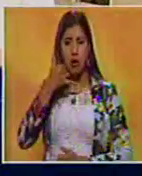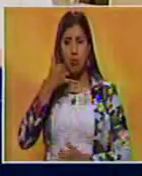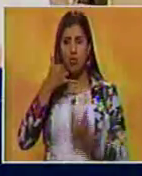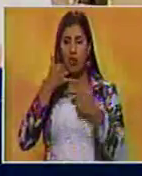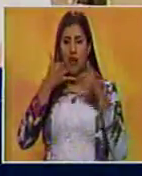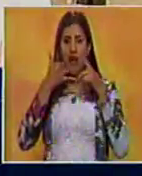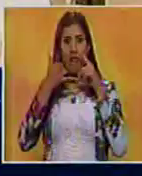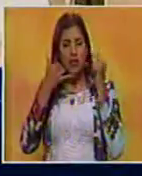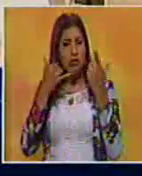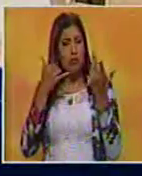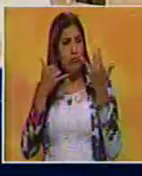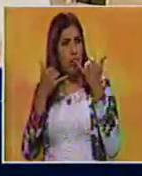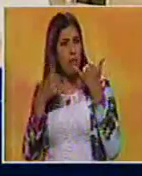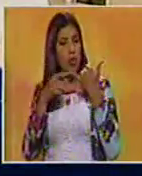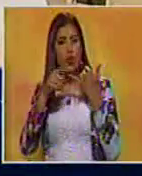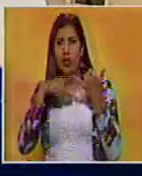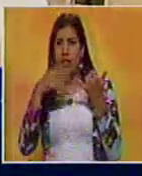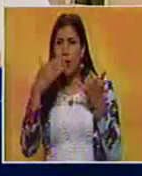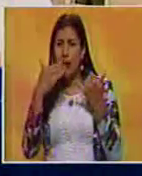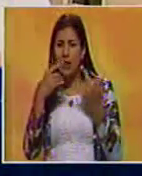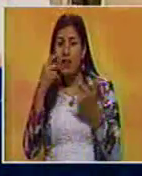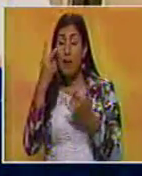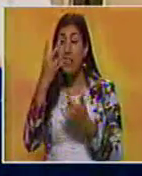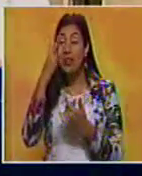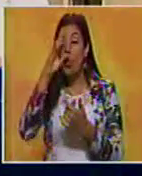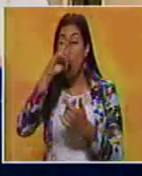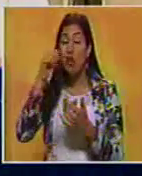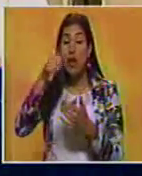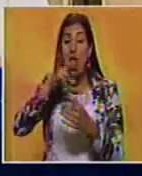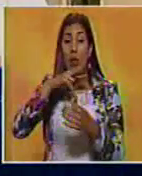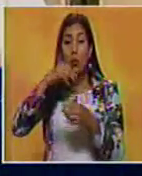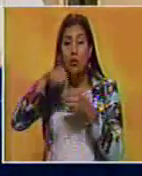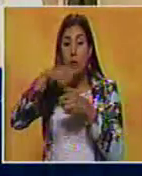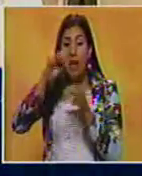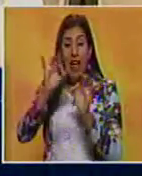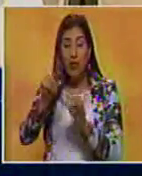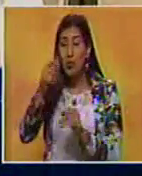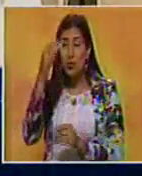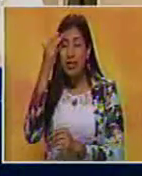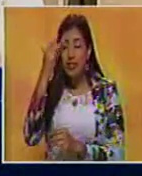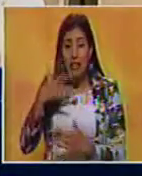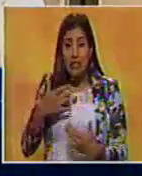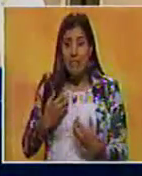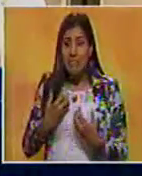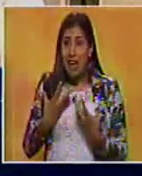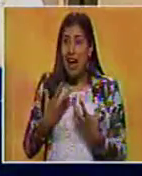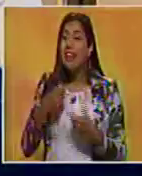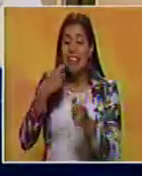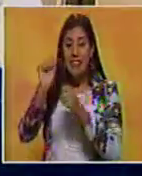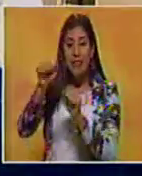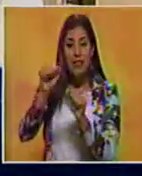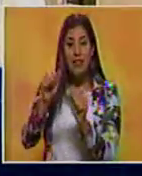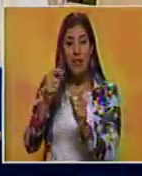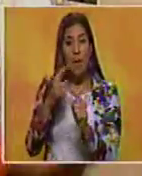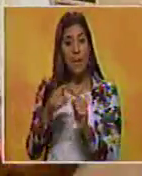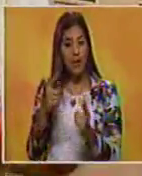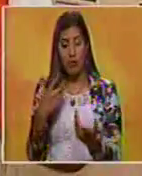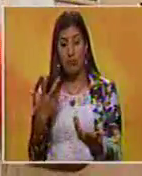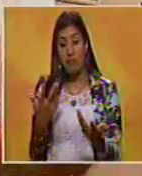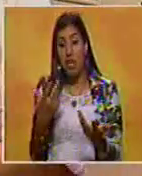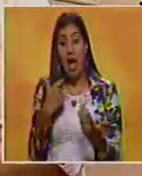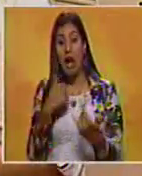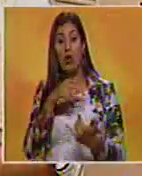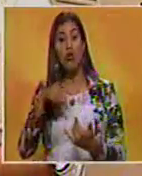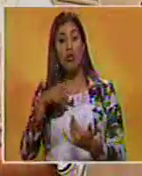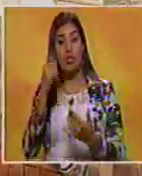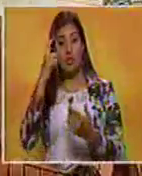desde Frankfurt. Señor Montemayor, tenía 25 años sin probar ají dulce. Usted no sabe la alegría que me ha dado. Y bueno, pues eso